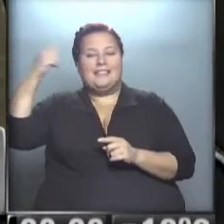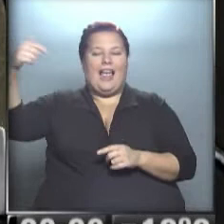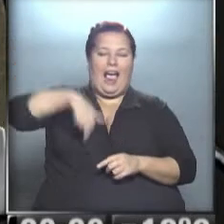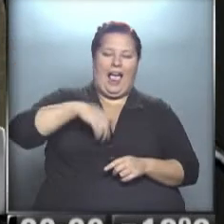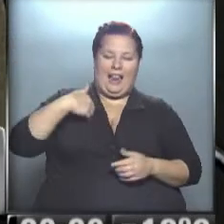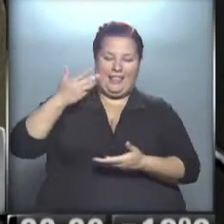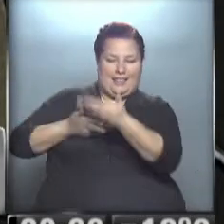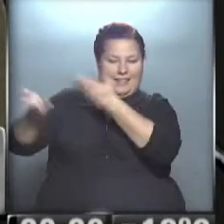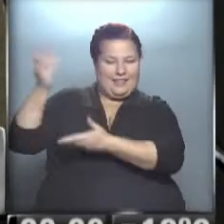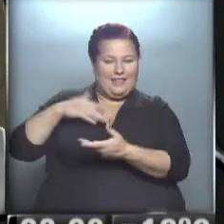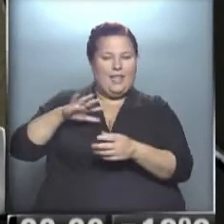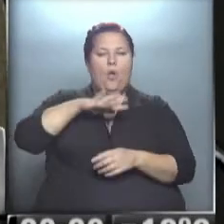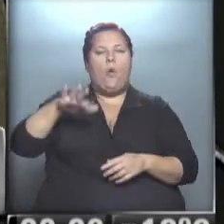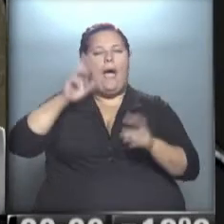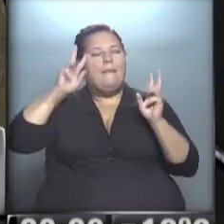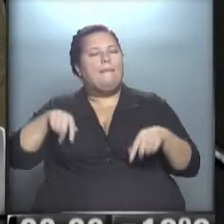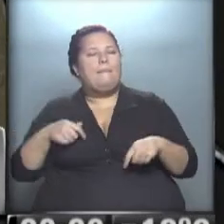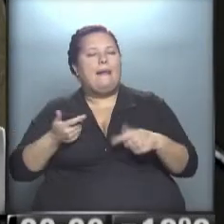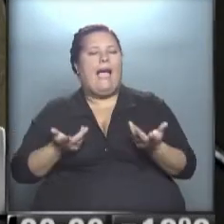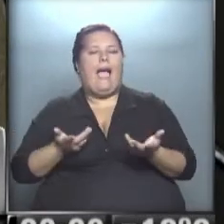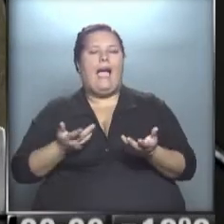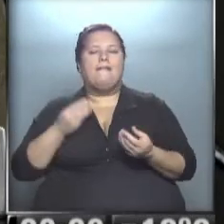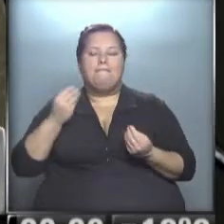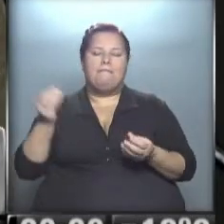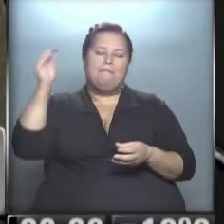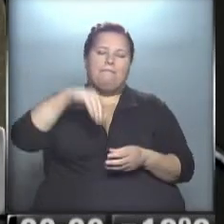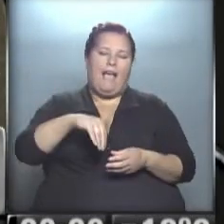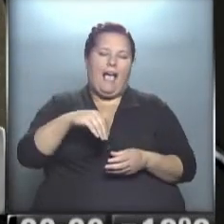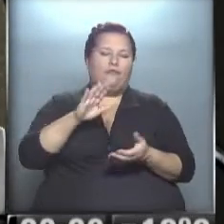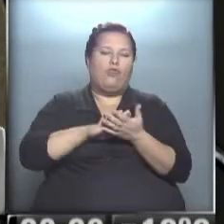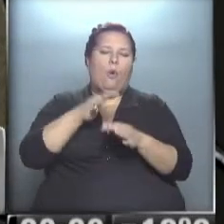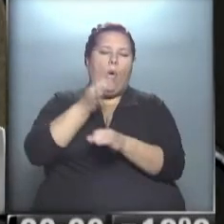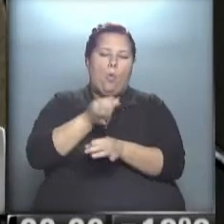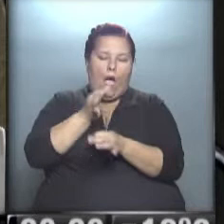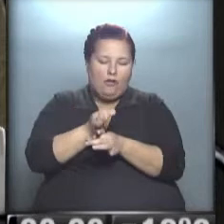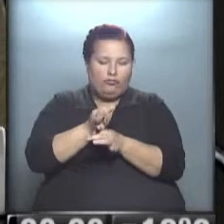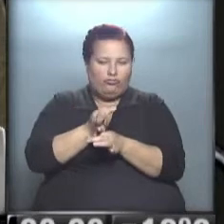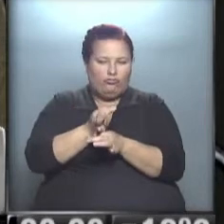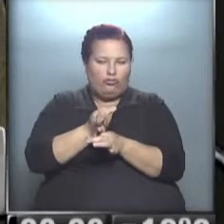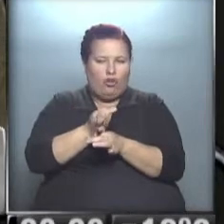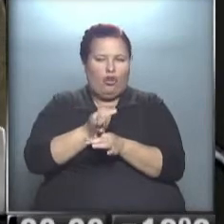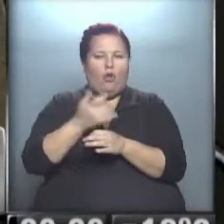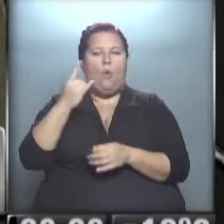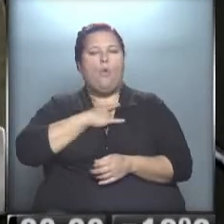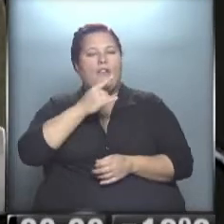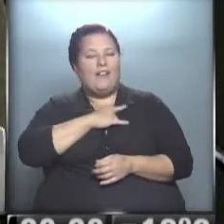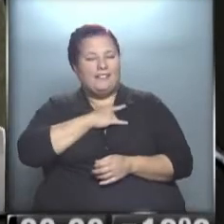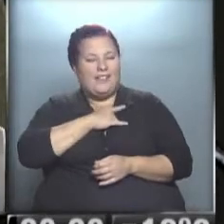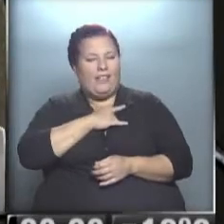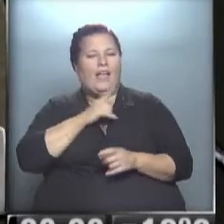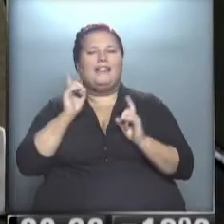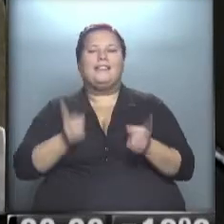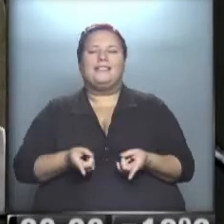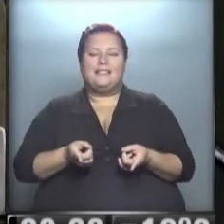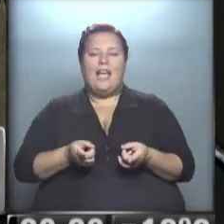en áreas estratégicas de complementación desde el punto de vista educativa en el ámbito universitario y también